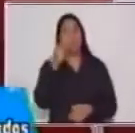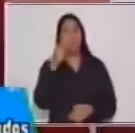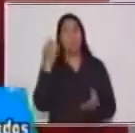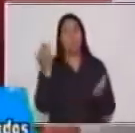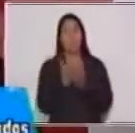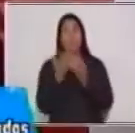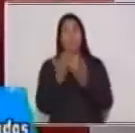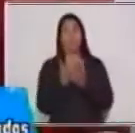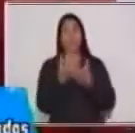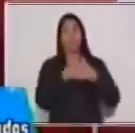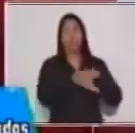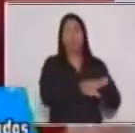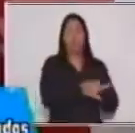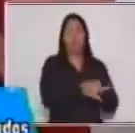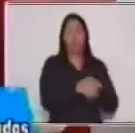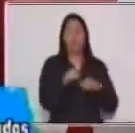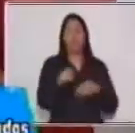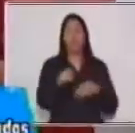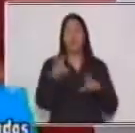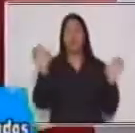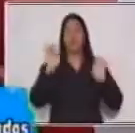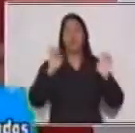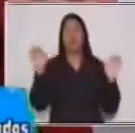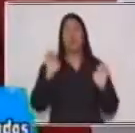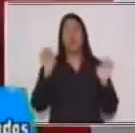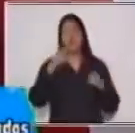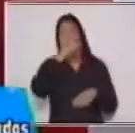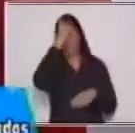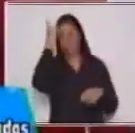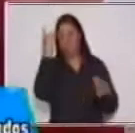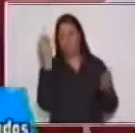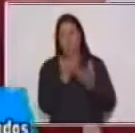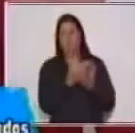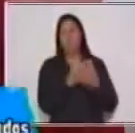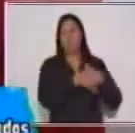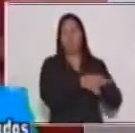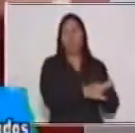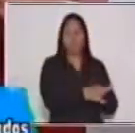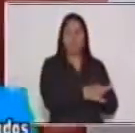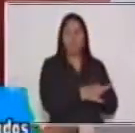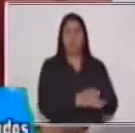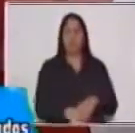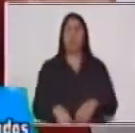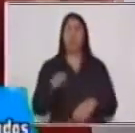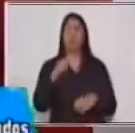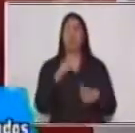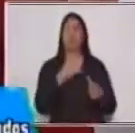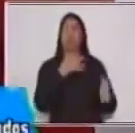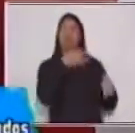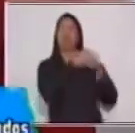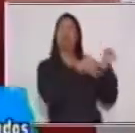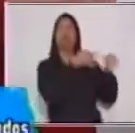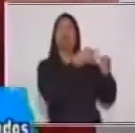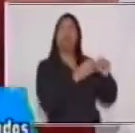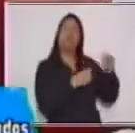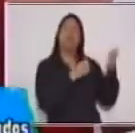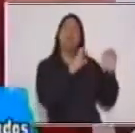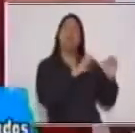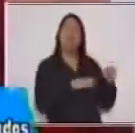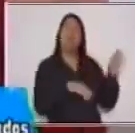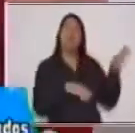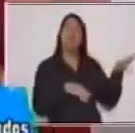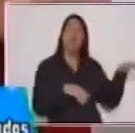trabajos y ejercicios en tu portafolio Aprendo en Casa. Comparte con un adulto lo